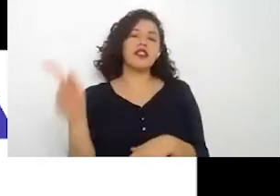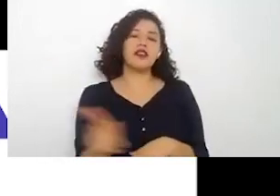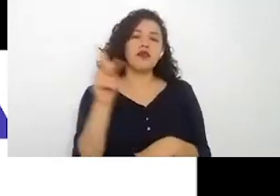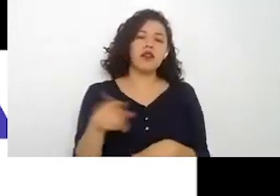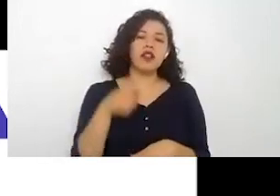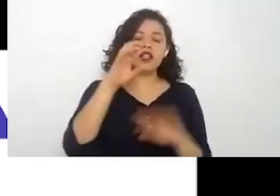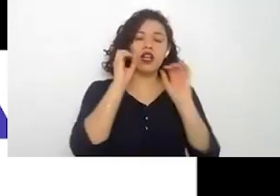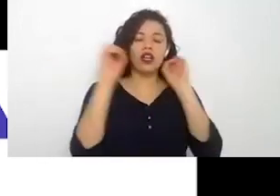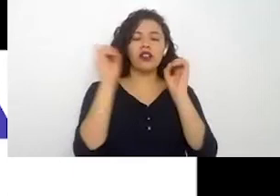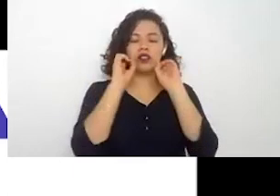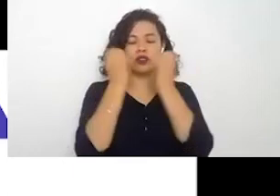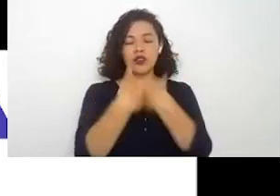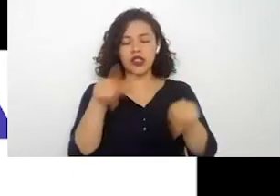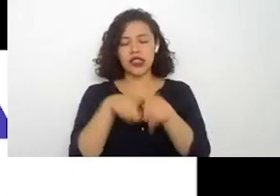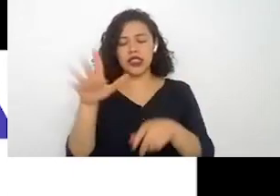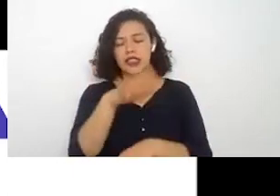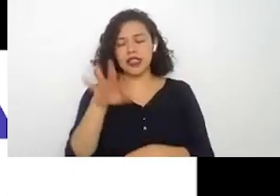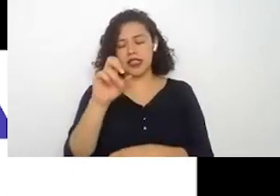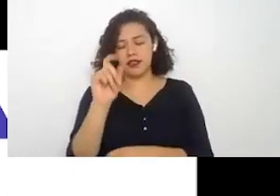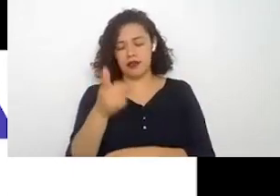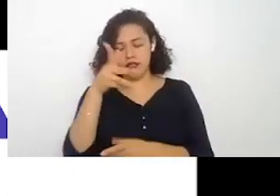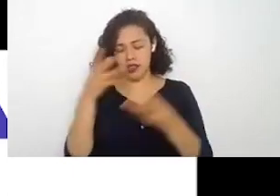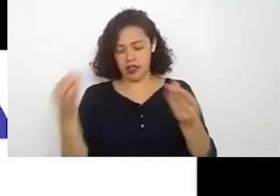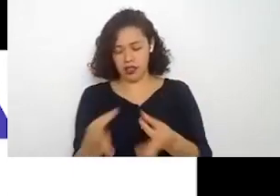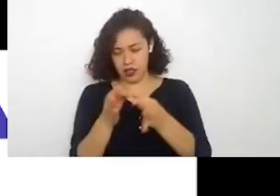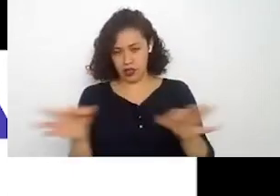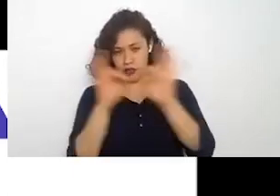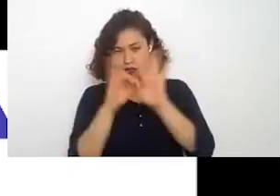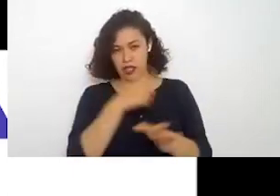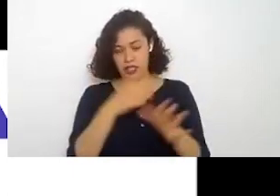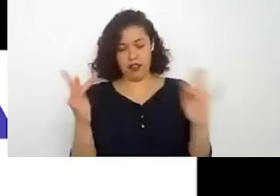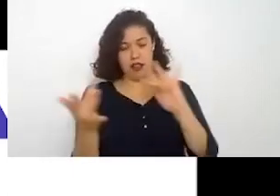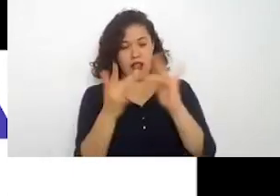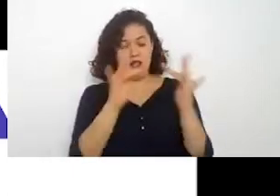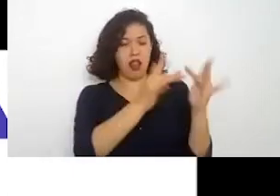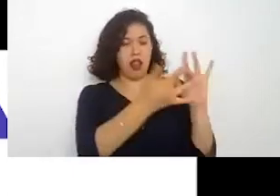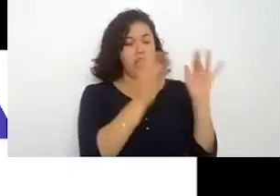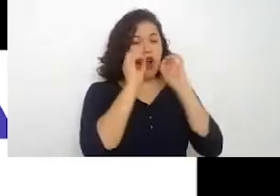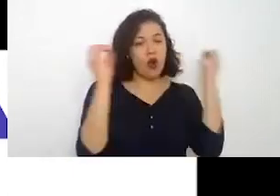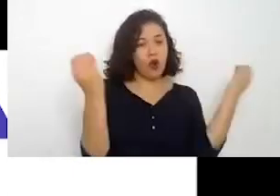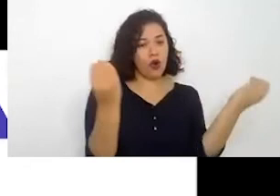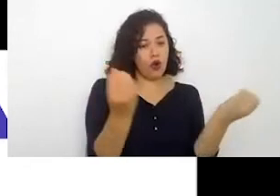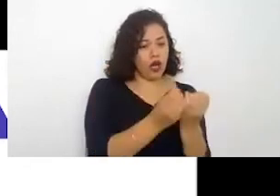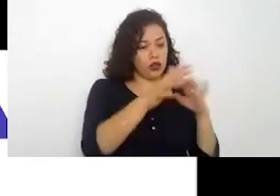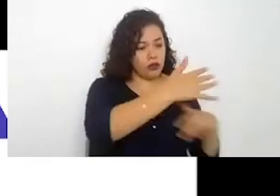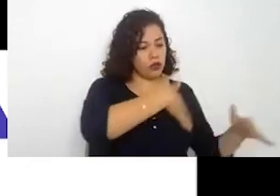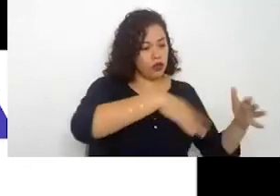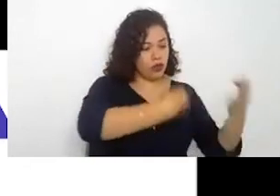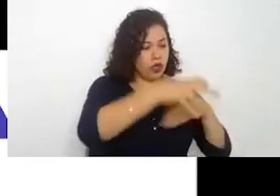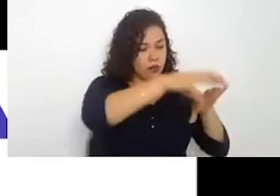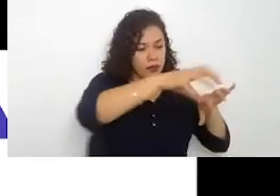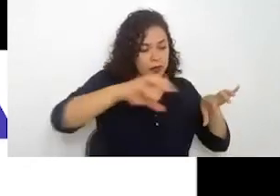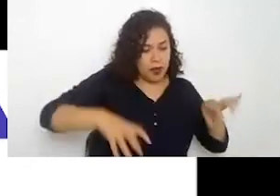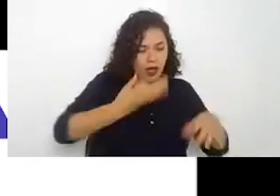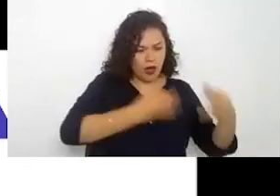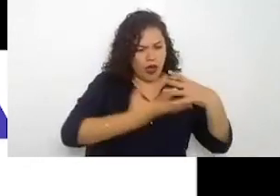de la sociedad civil. Es relevante crear las articulaciones entre diversas organizaciones de la sociedad civil que sumen